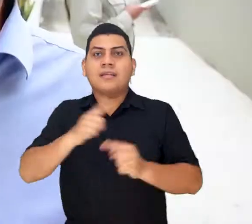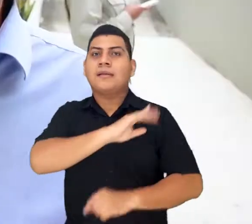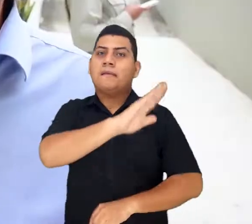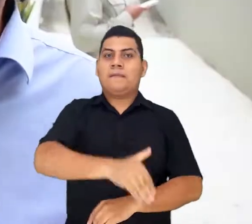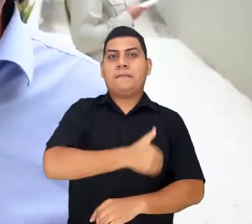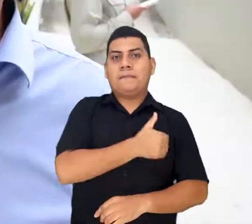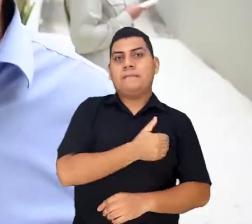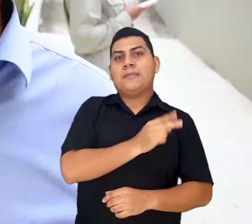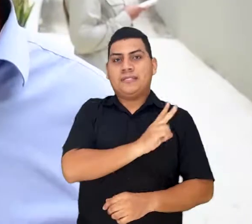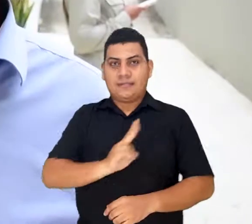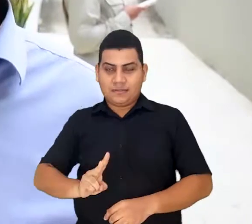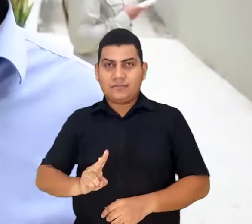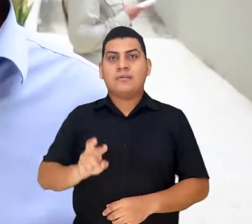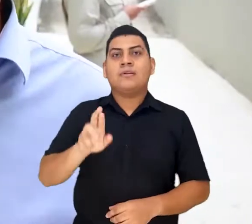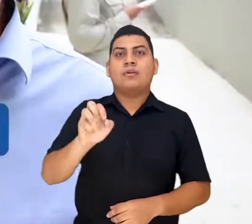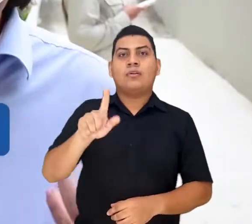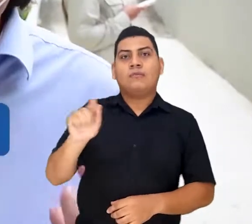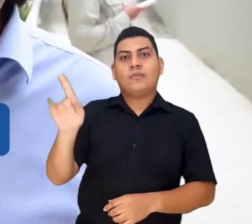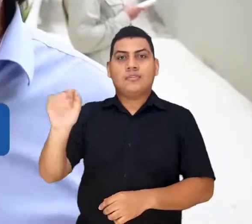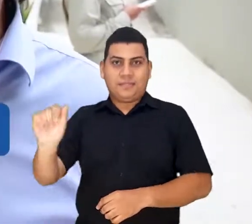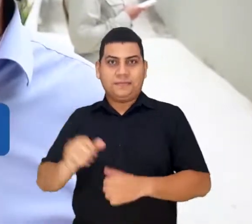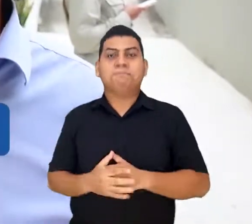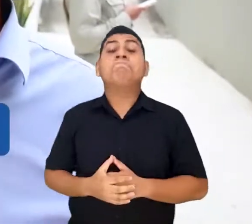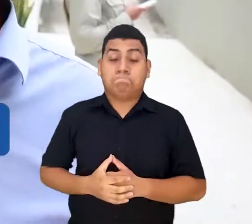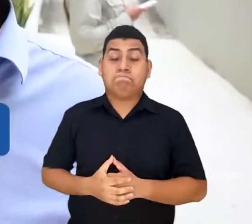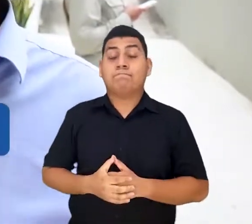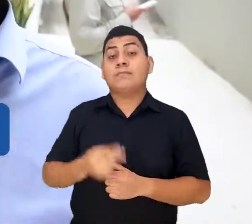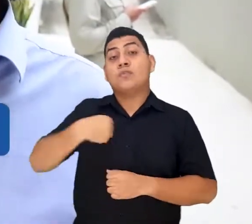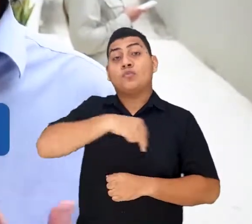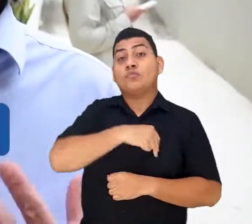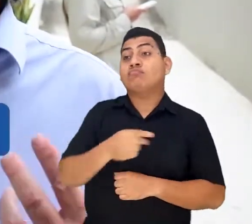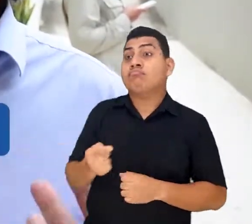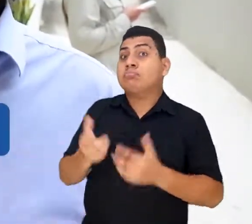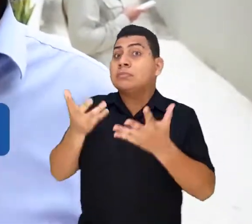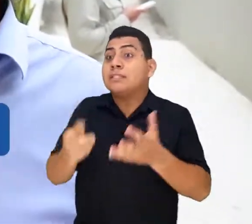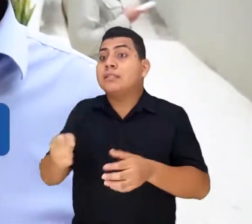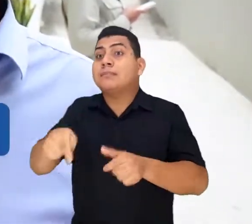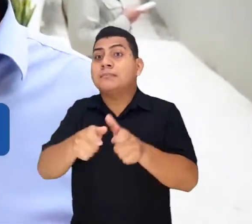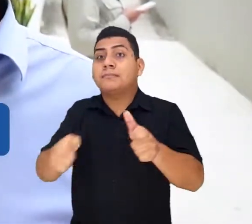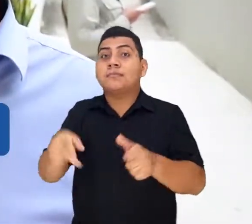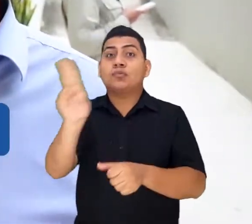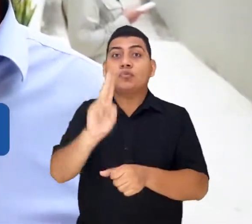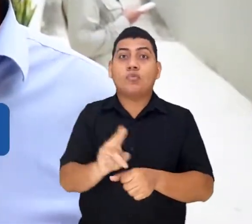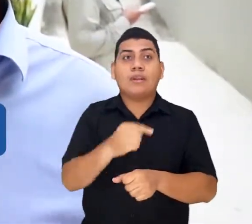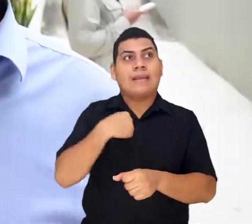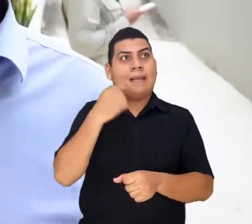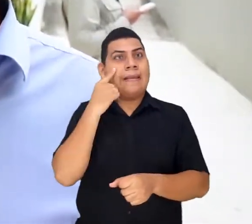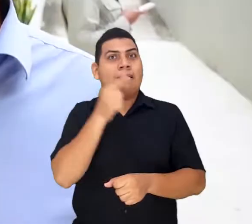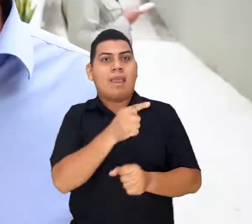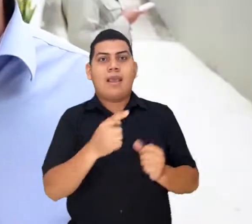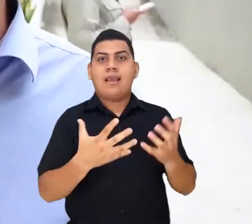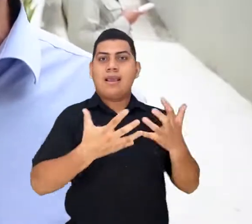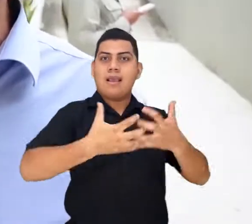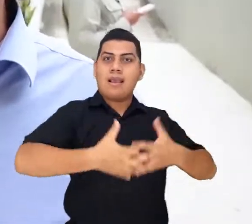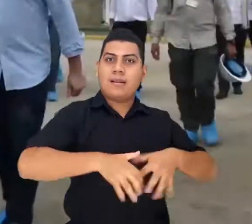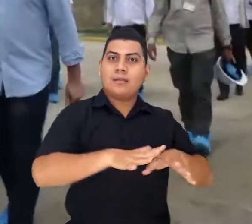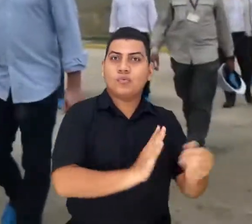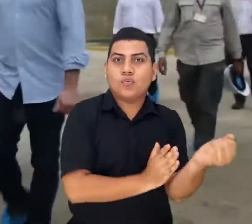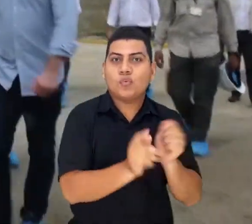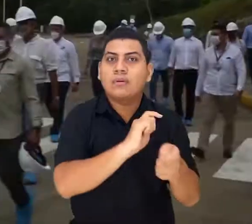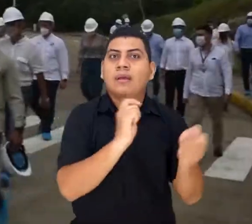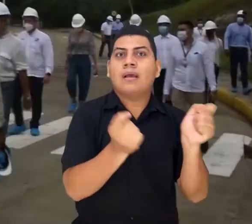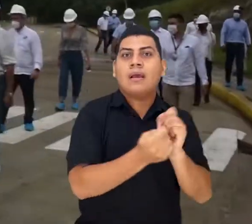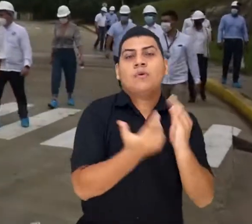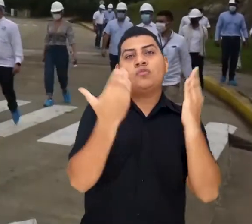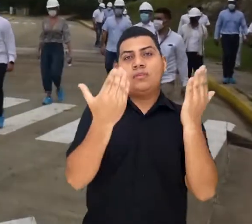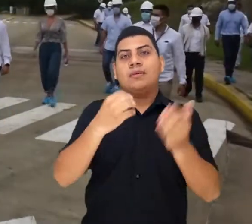Necesitamos que todos los sucreños se apropien de la planta y la conviertan en esa gran oportunidad para el